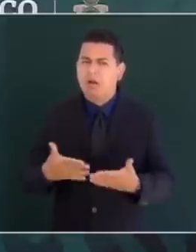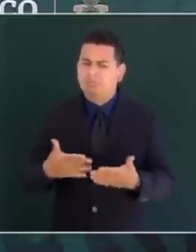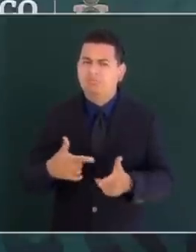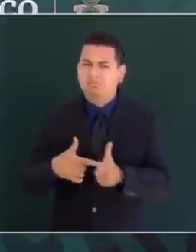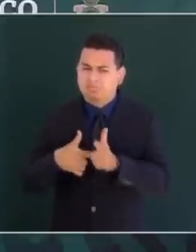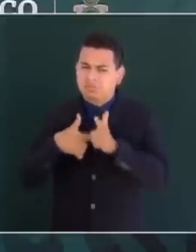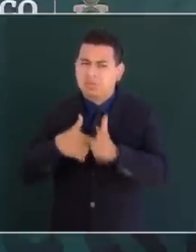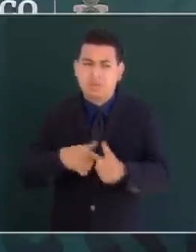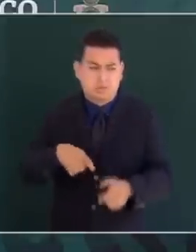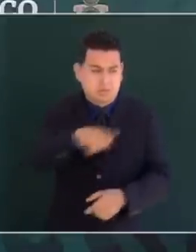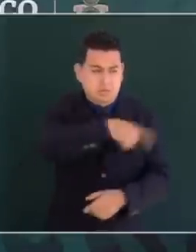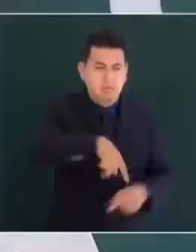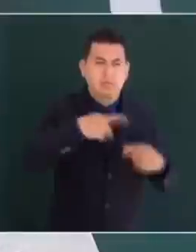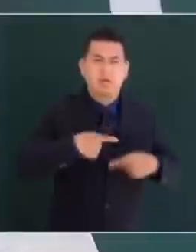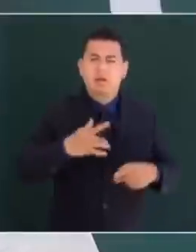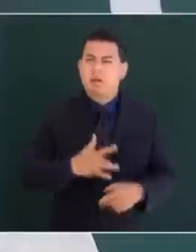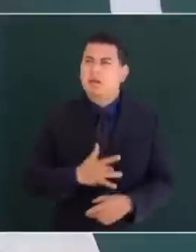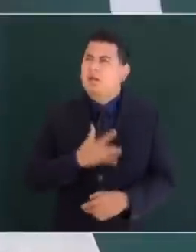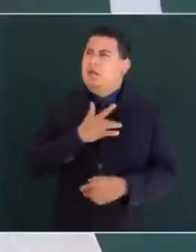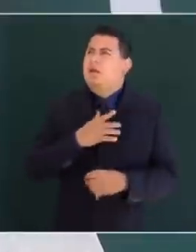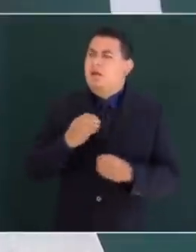todavía inspira a la gente